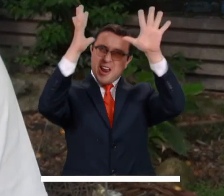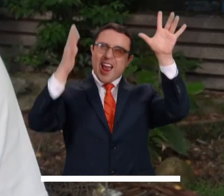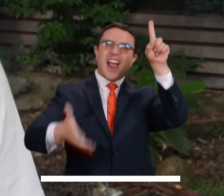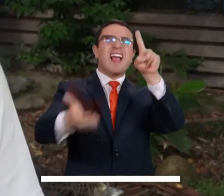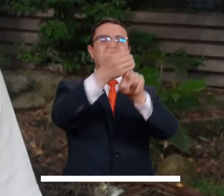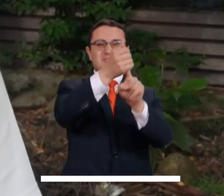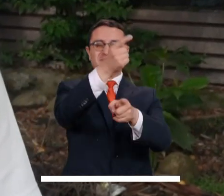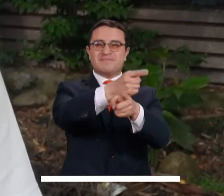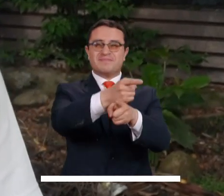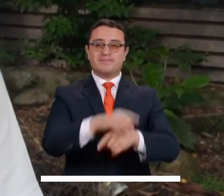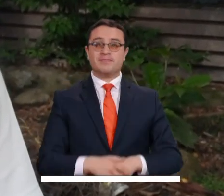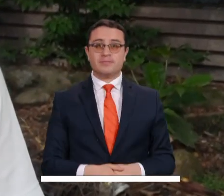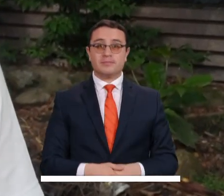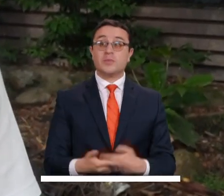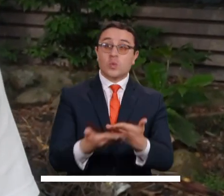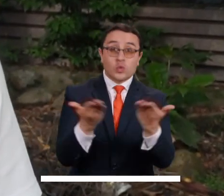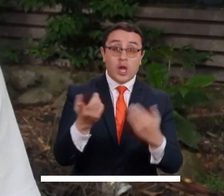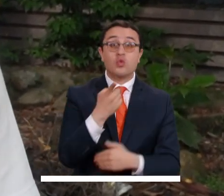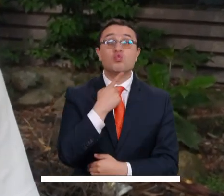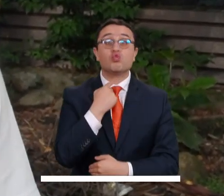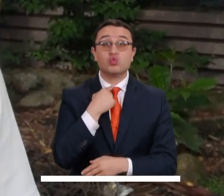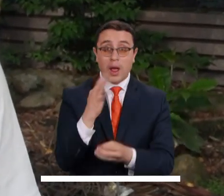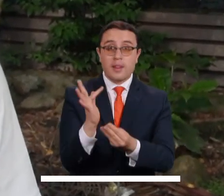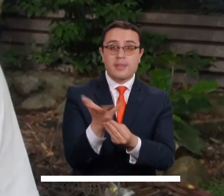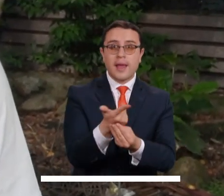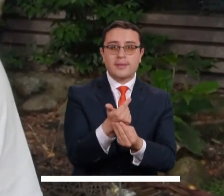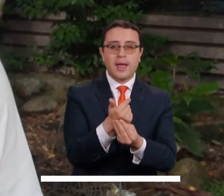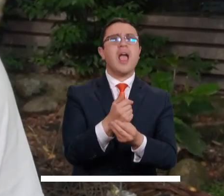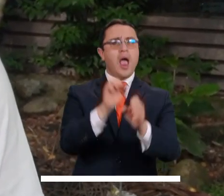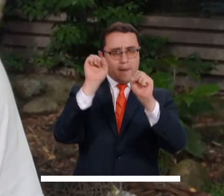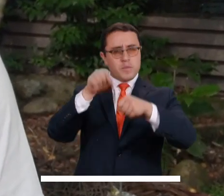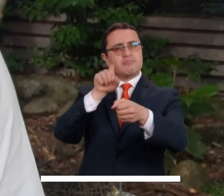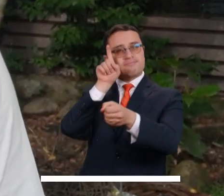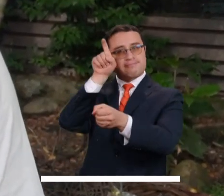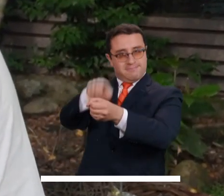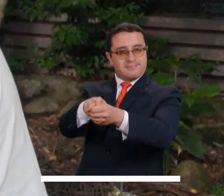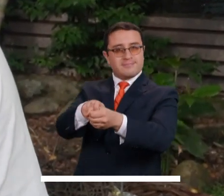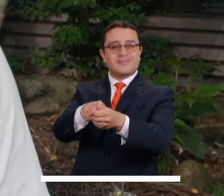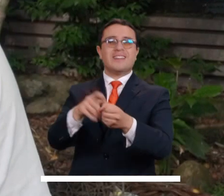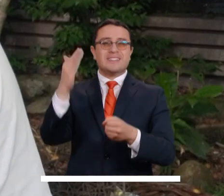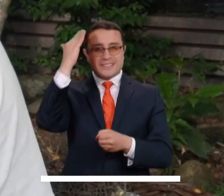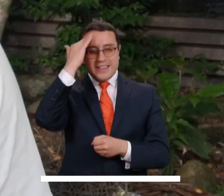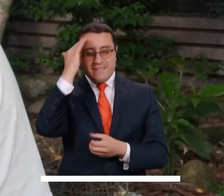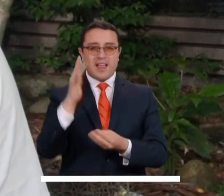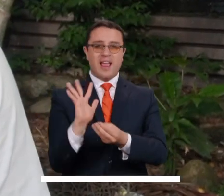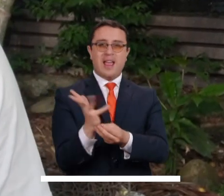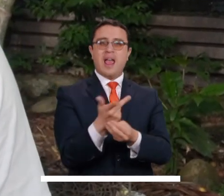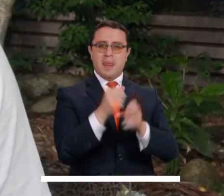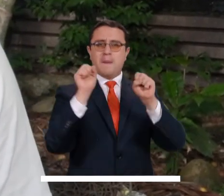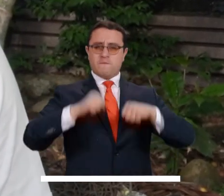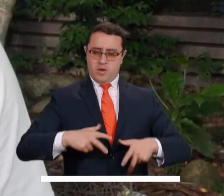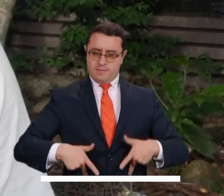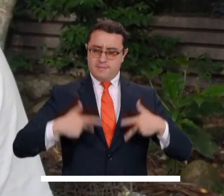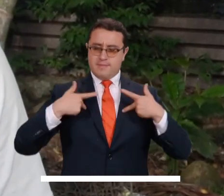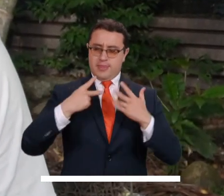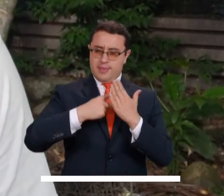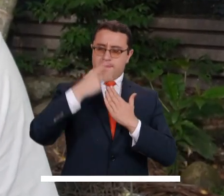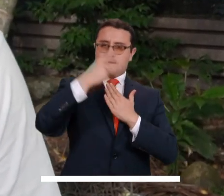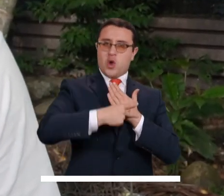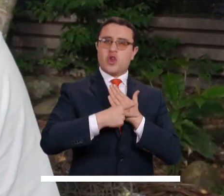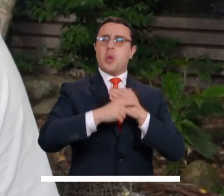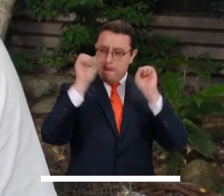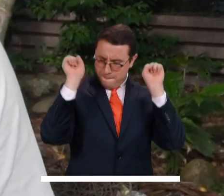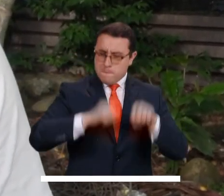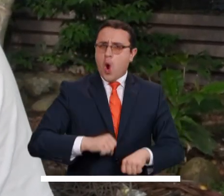les gusta el arte, pueden estar en él, pueden reconocer que pues, a través del arte podemos plantear un proyecto de vida, a través del